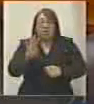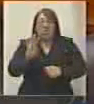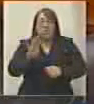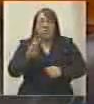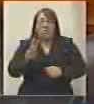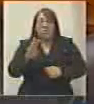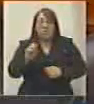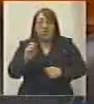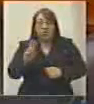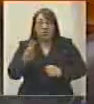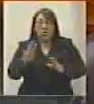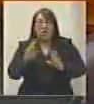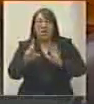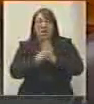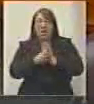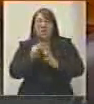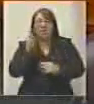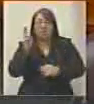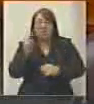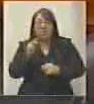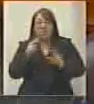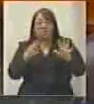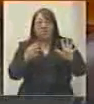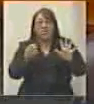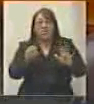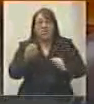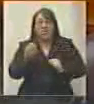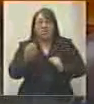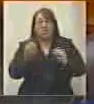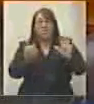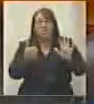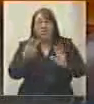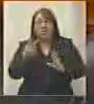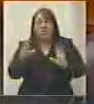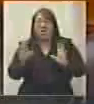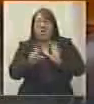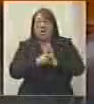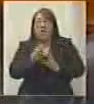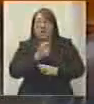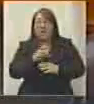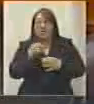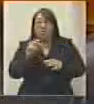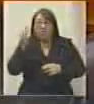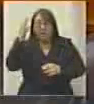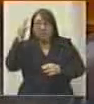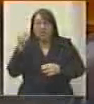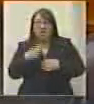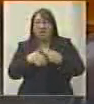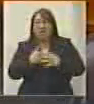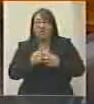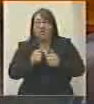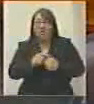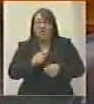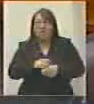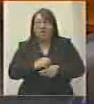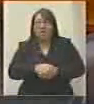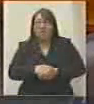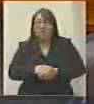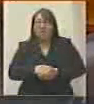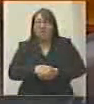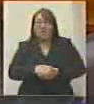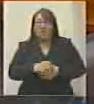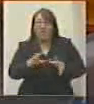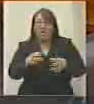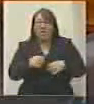Ley del Profesorado, y de la Ley 29.062, Ley de la Carrera Pública Magisterial, que temporalmente